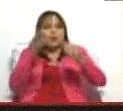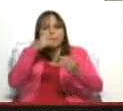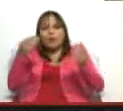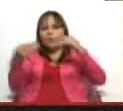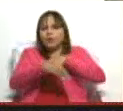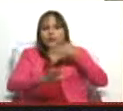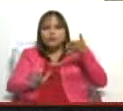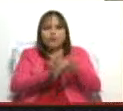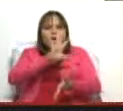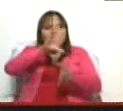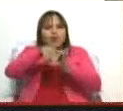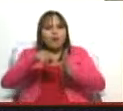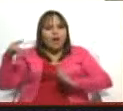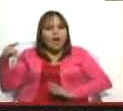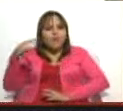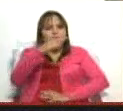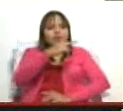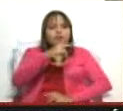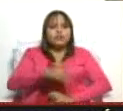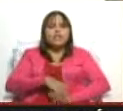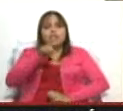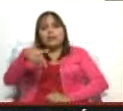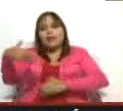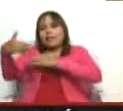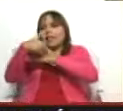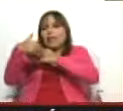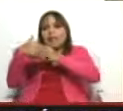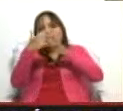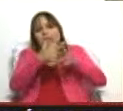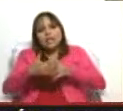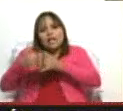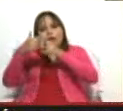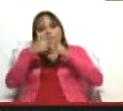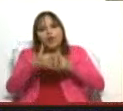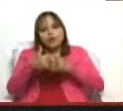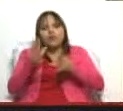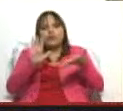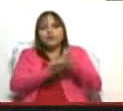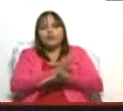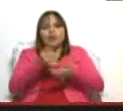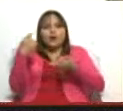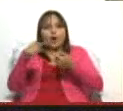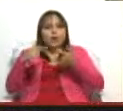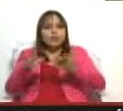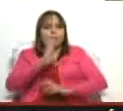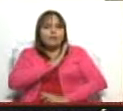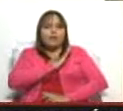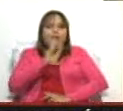y los constantes ataques de Estados Unidos contra los activos que le